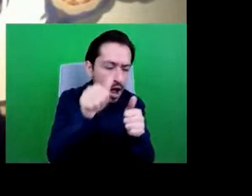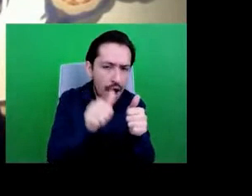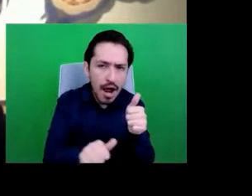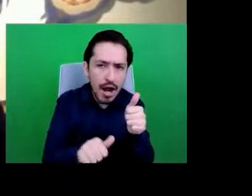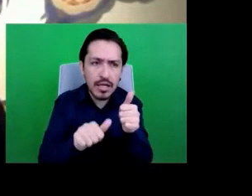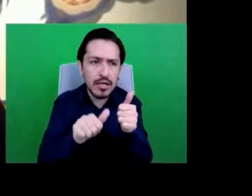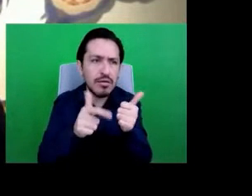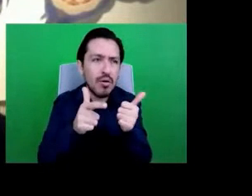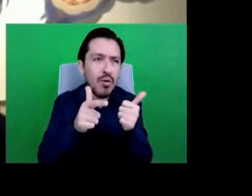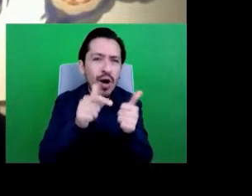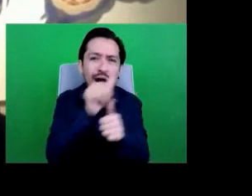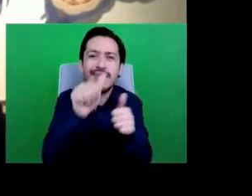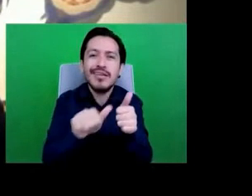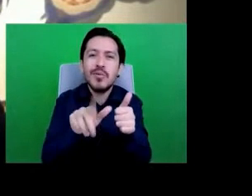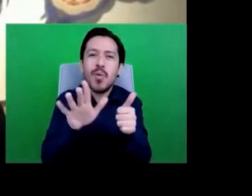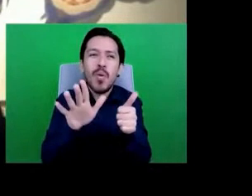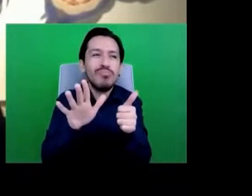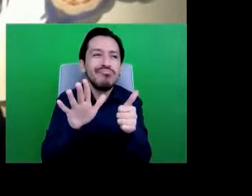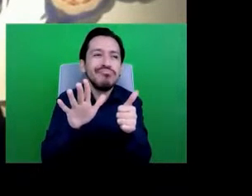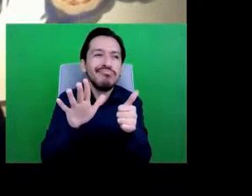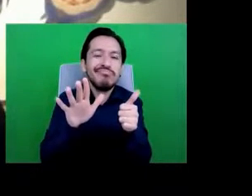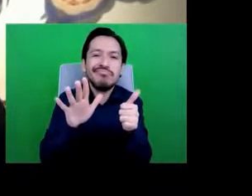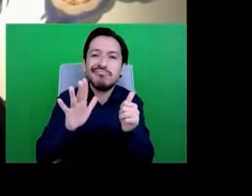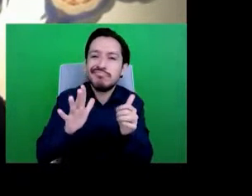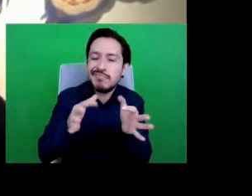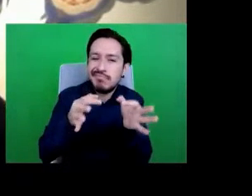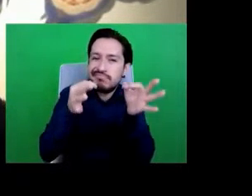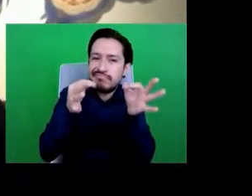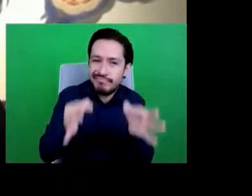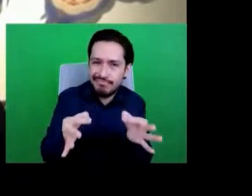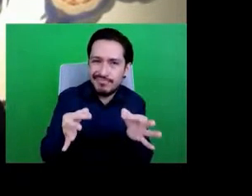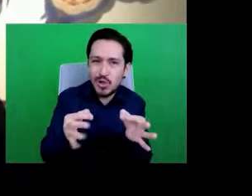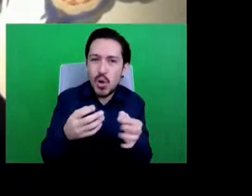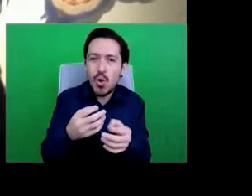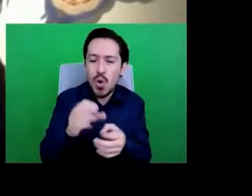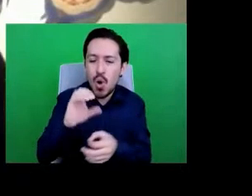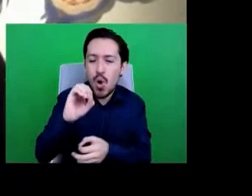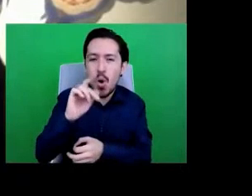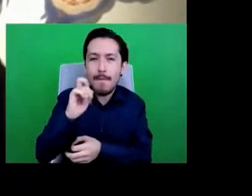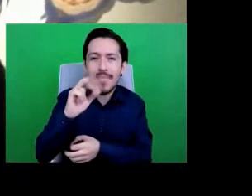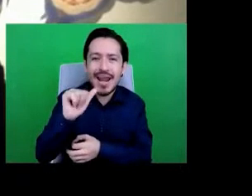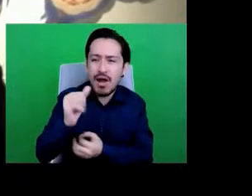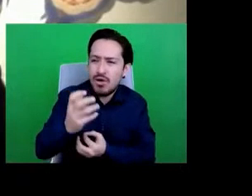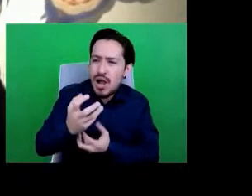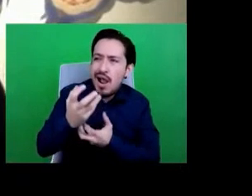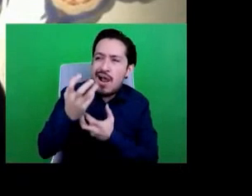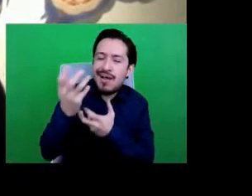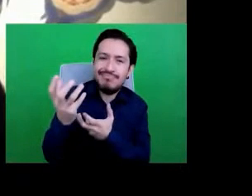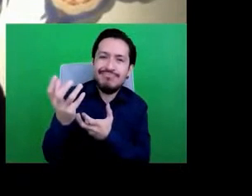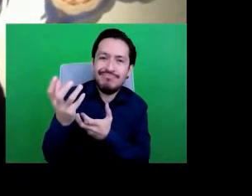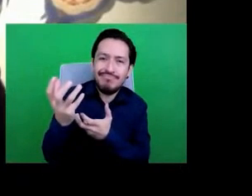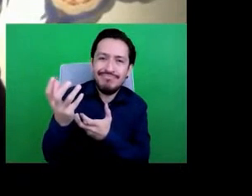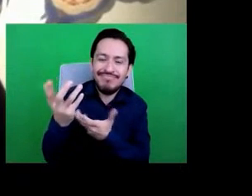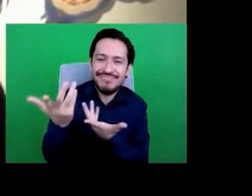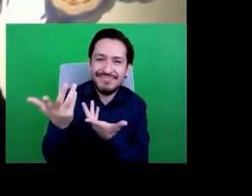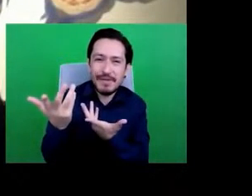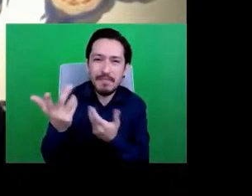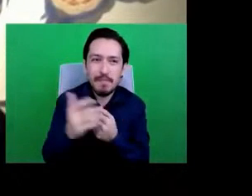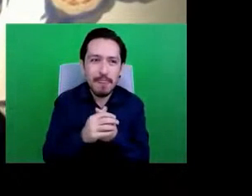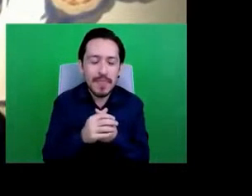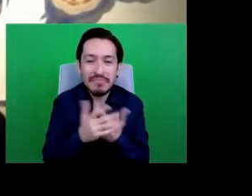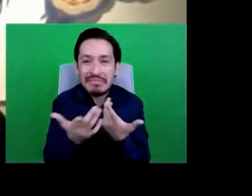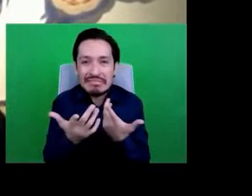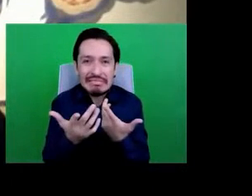ópera o algunas culturas tradicionales que de cierta forma no podrían sobrevivir sin